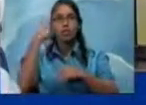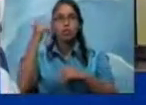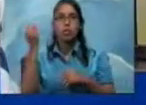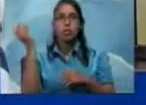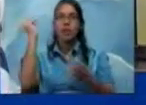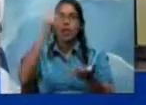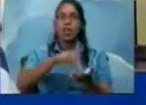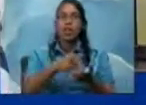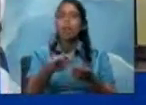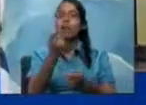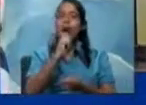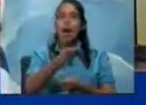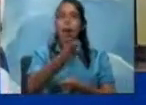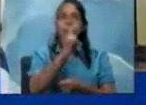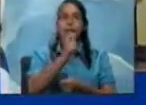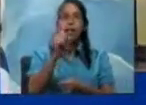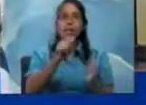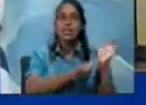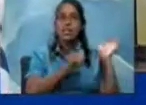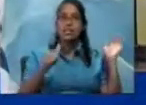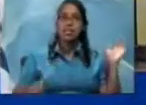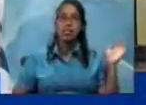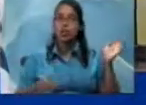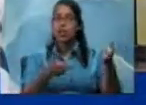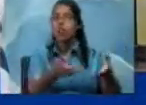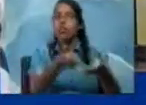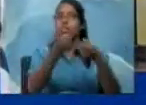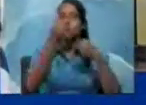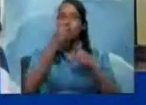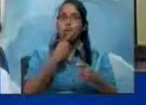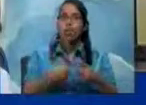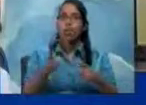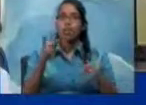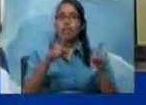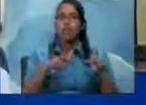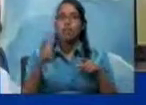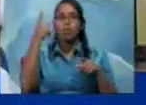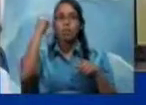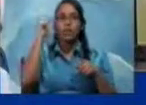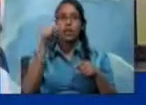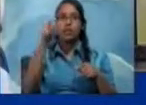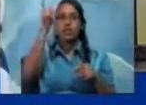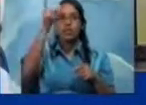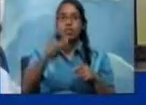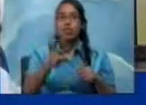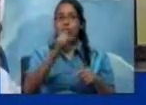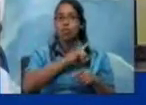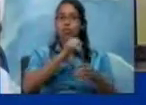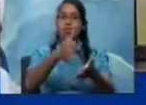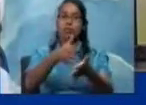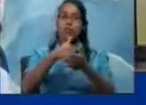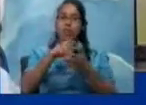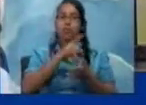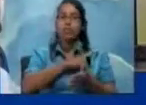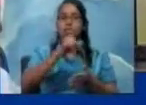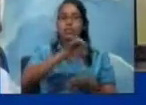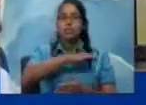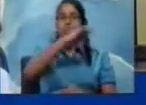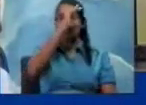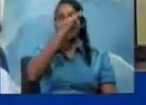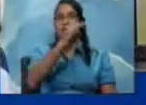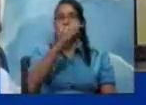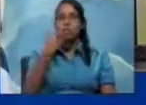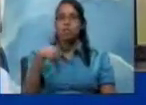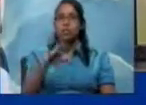fueran a pescar el Señor los sacó de Galilea para que ellos sean unos ganadores de Alma los